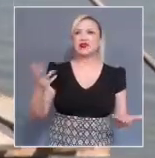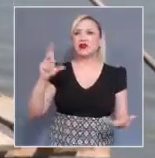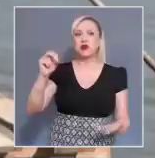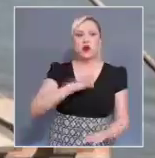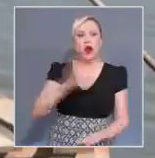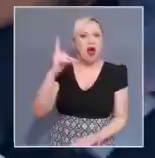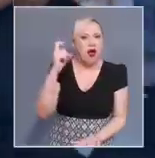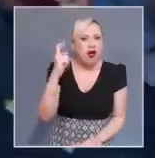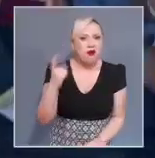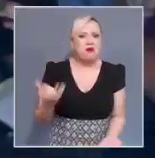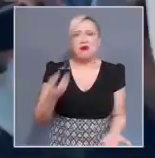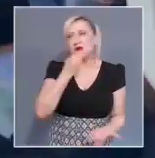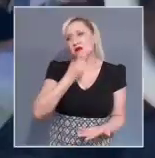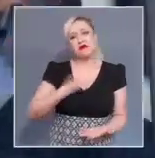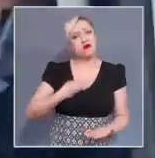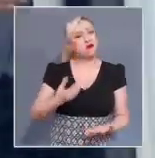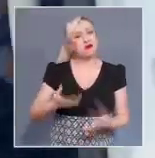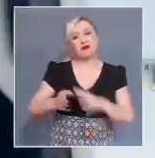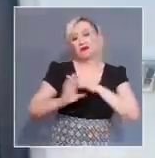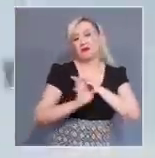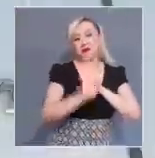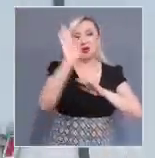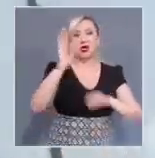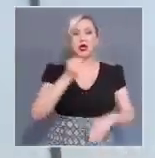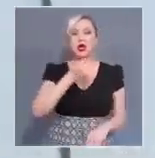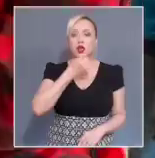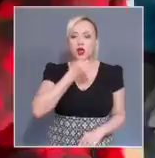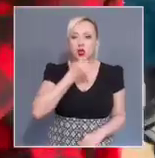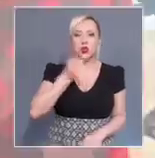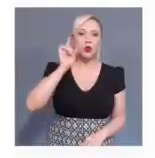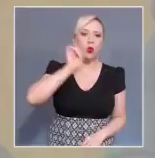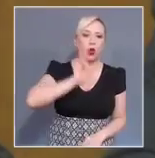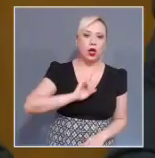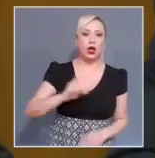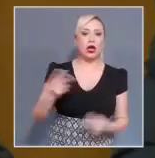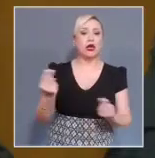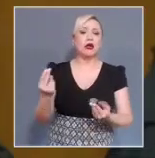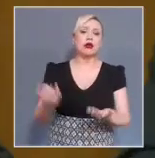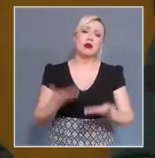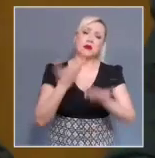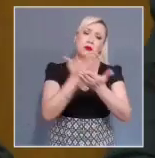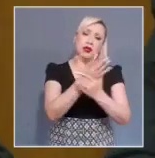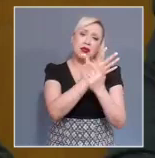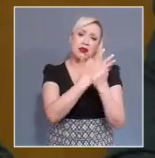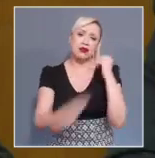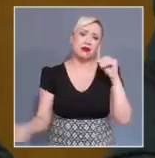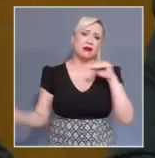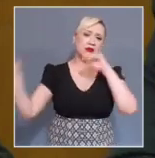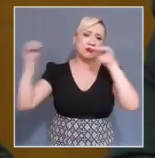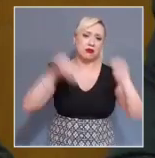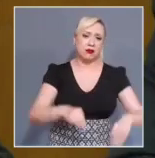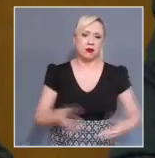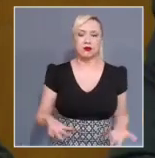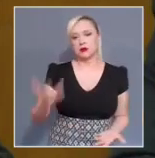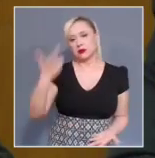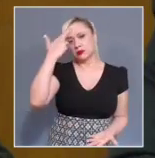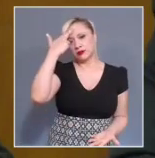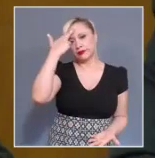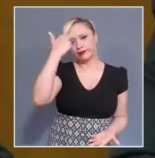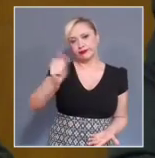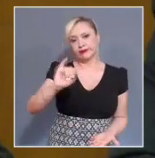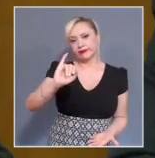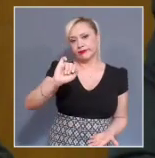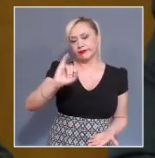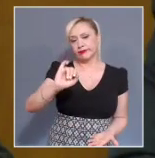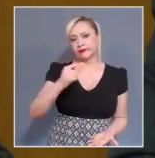niñas, niños y adolescentes solicitantes de asilo o refugio. De acuerdo con las líneas de trabajo de la ministra presidenta Norma